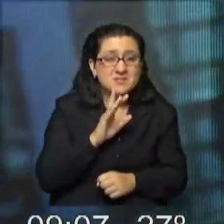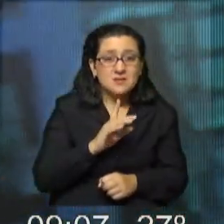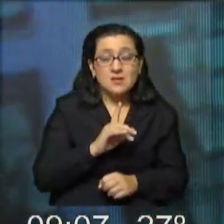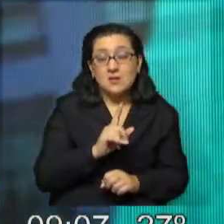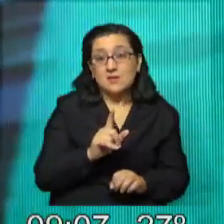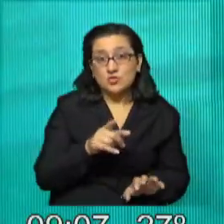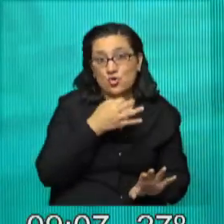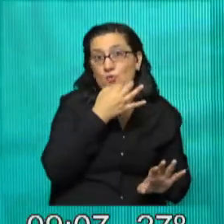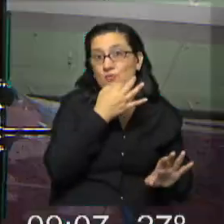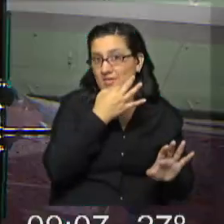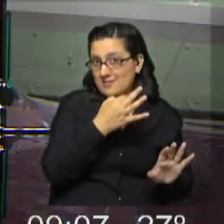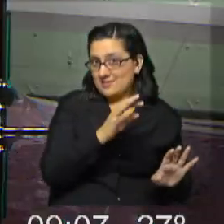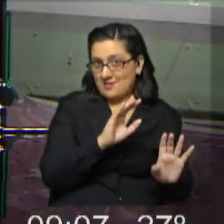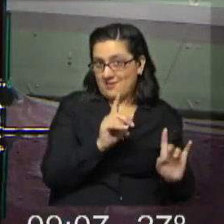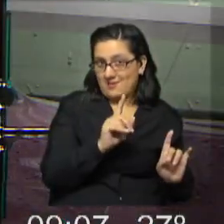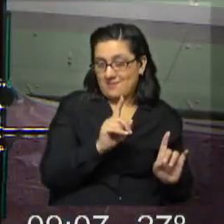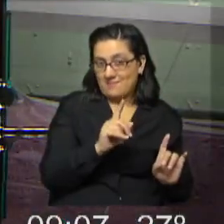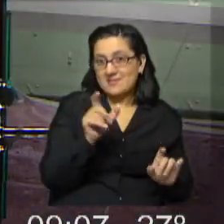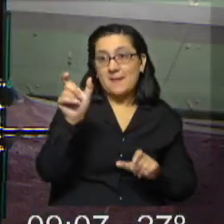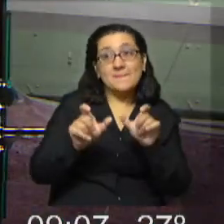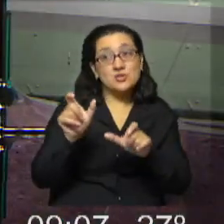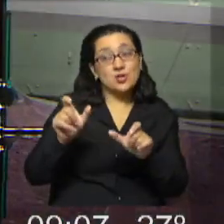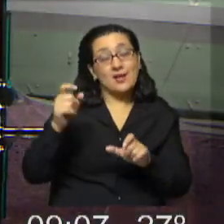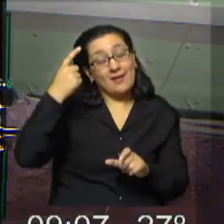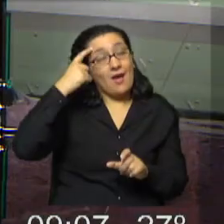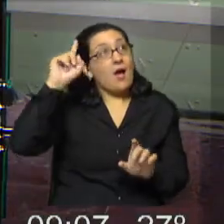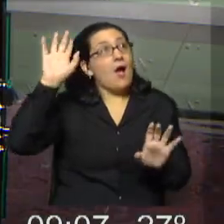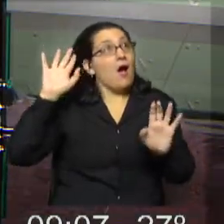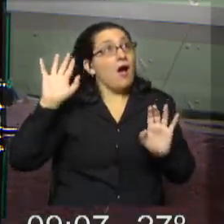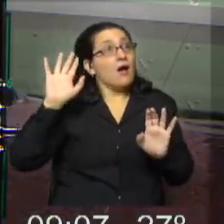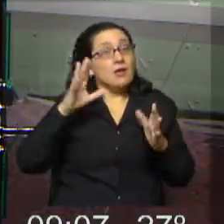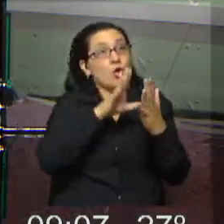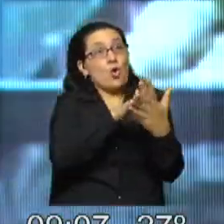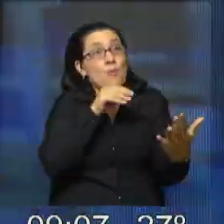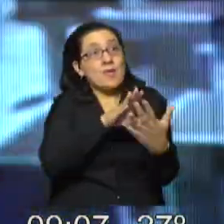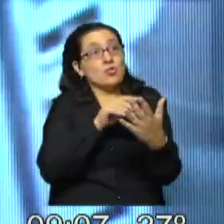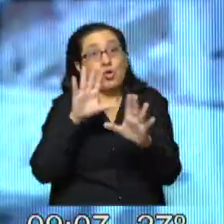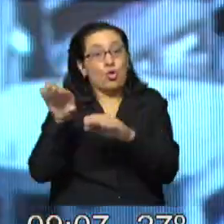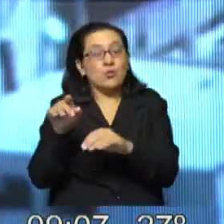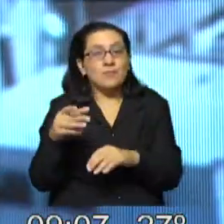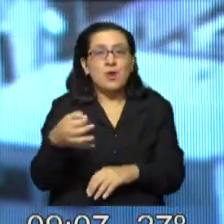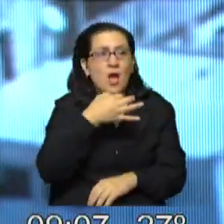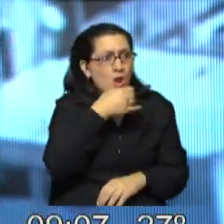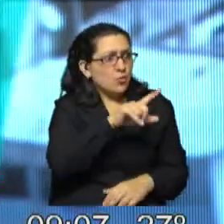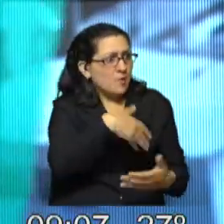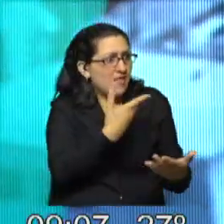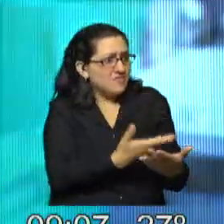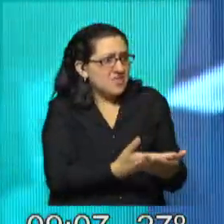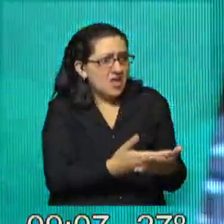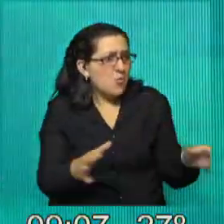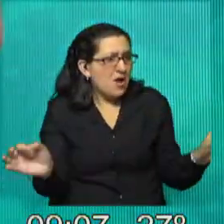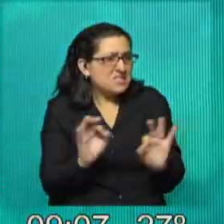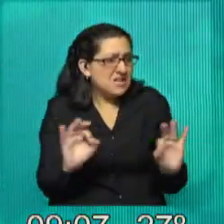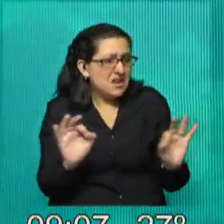diciendo, porque es lo que van a salir a contestar estas personas tan creativas que copian todo del Banco Mundial y de la OCDE, van a decir, pero lo que están planteando es no hacer nada